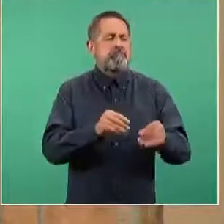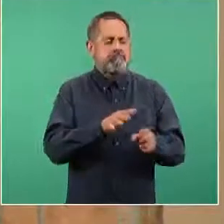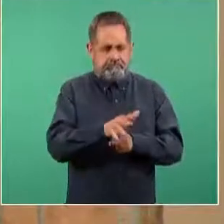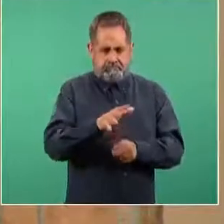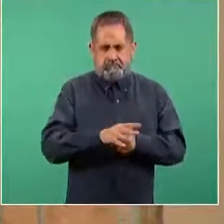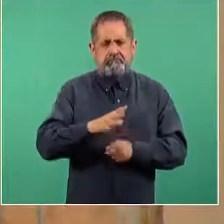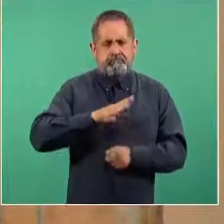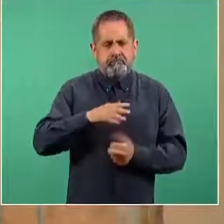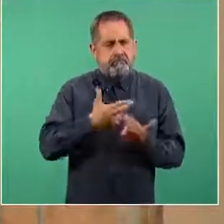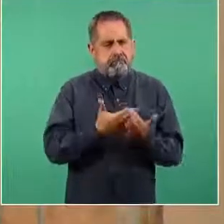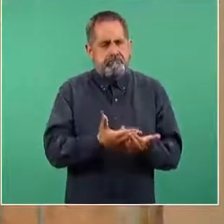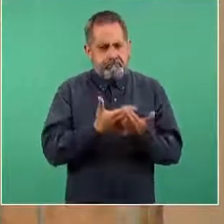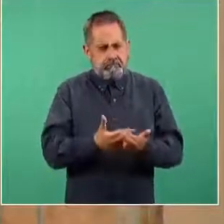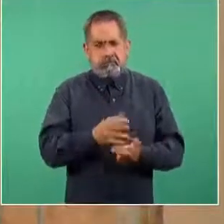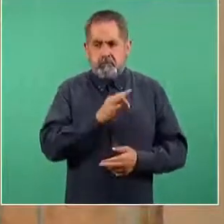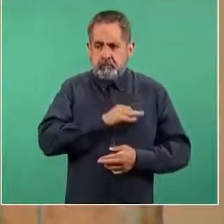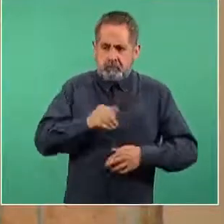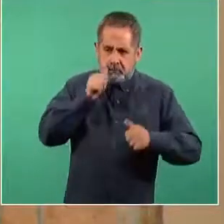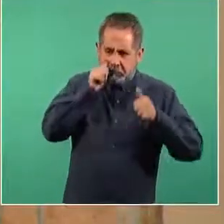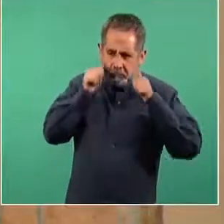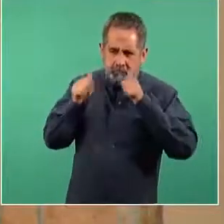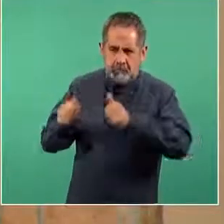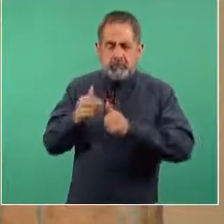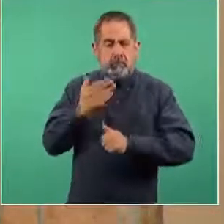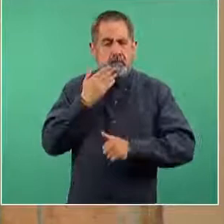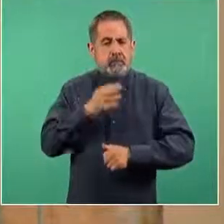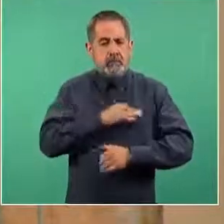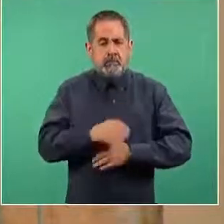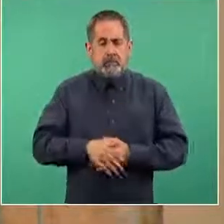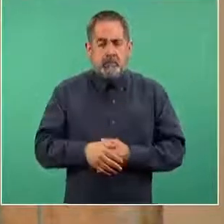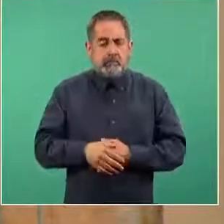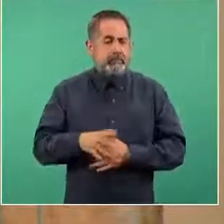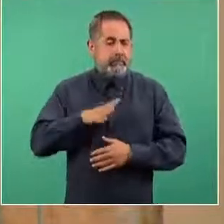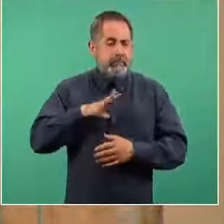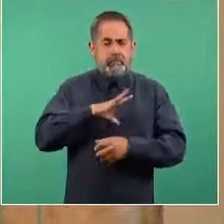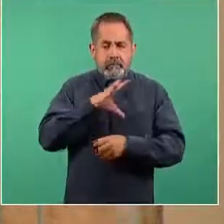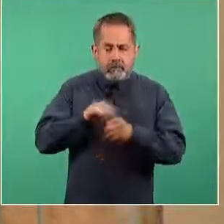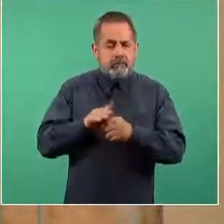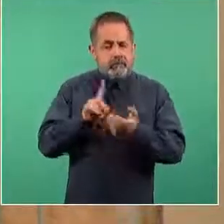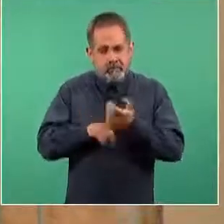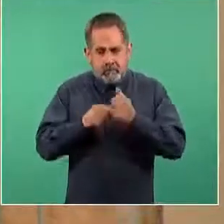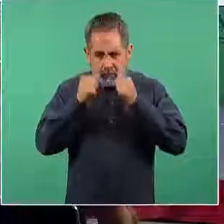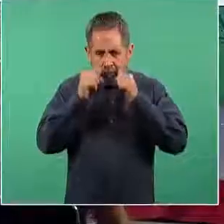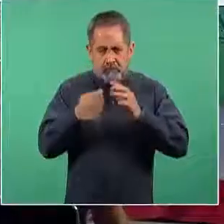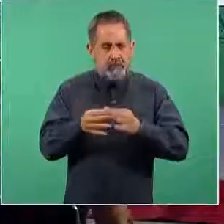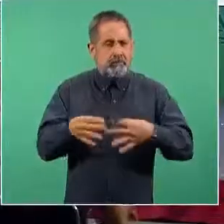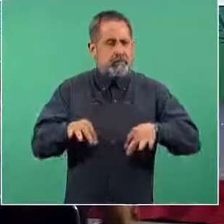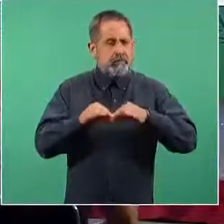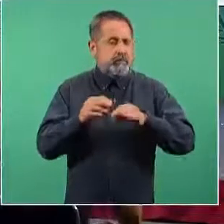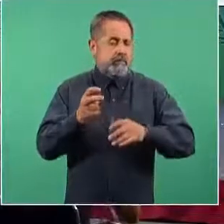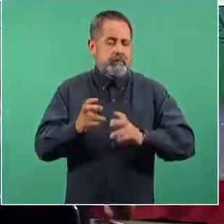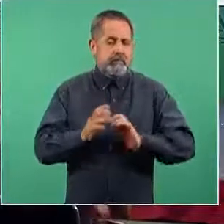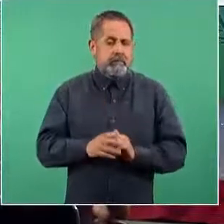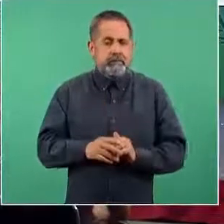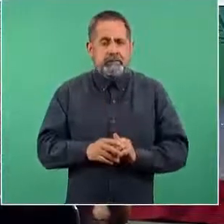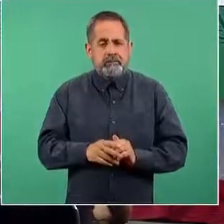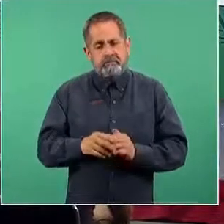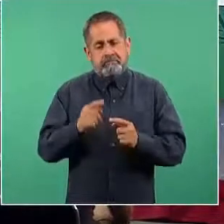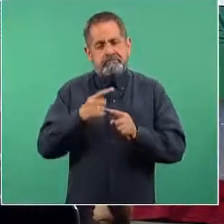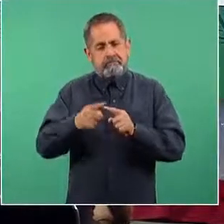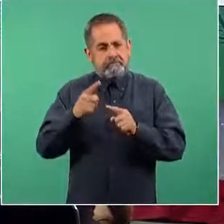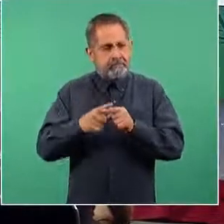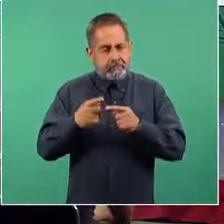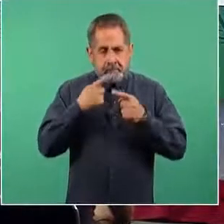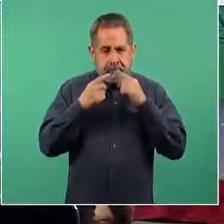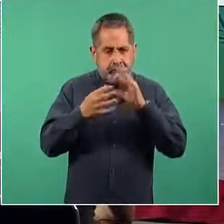clínicamente el COVID crítico y requieren obviamente de una cama con toda la atención de especialidad y todos los insumos